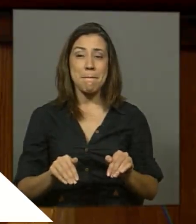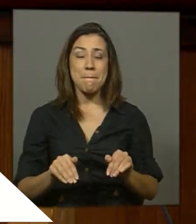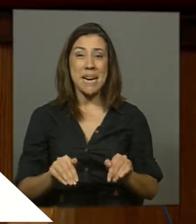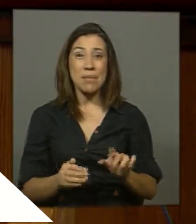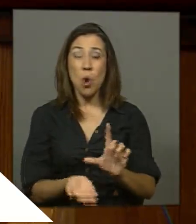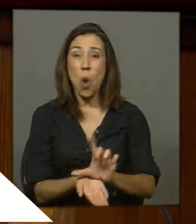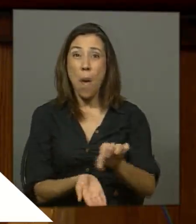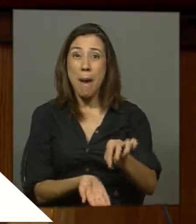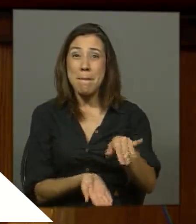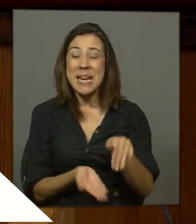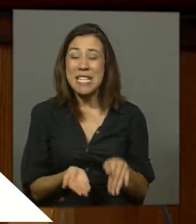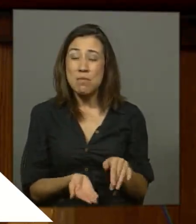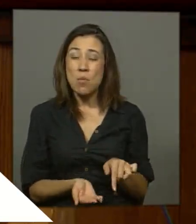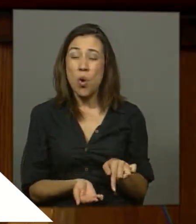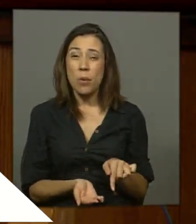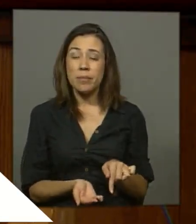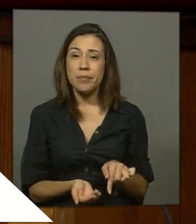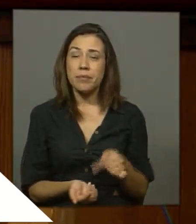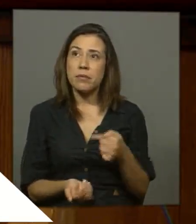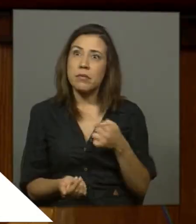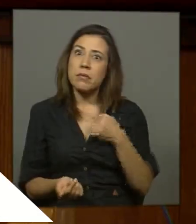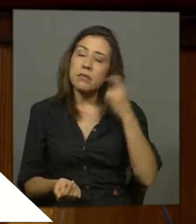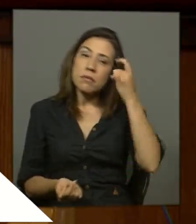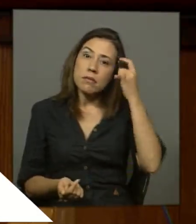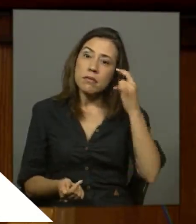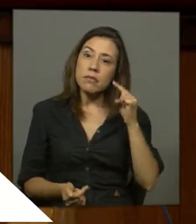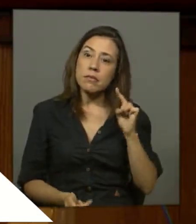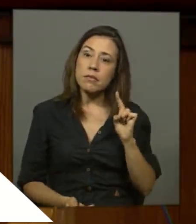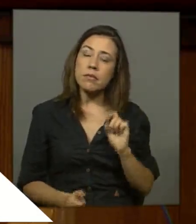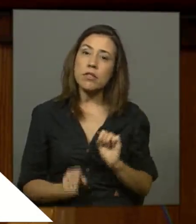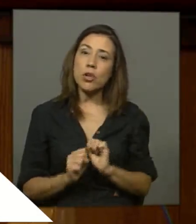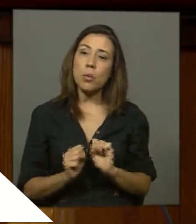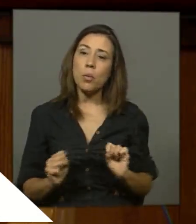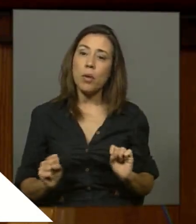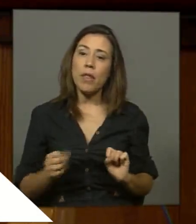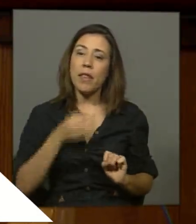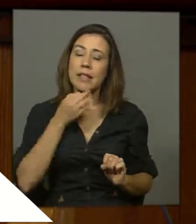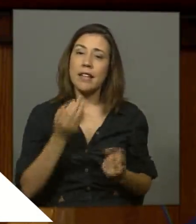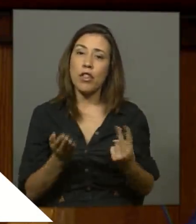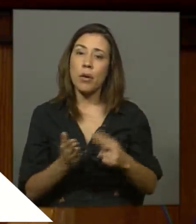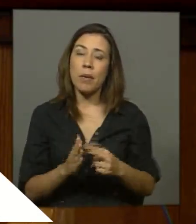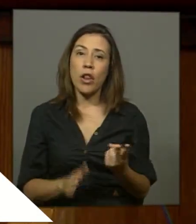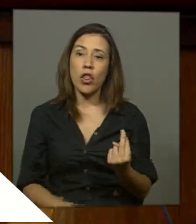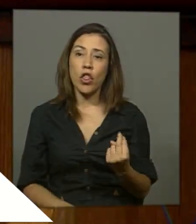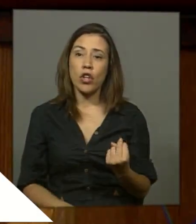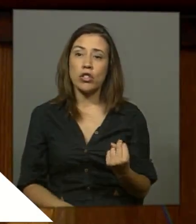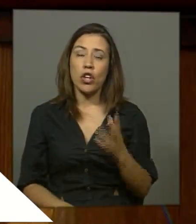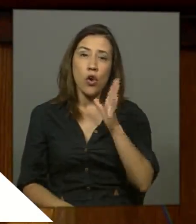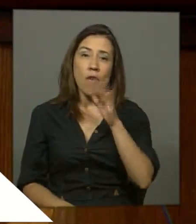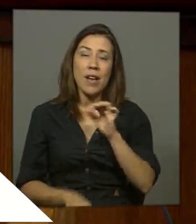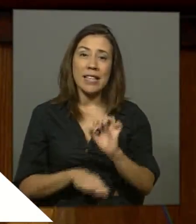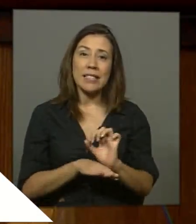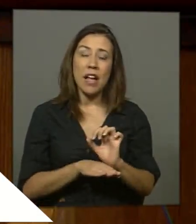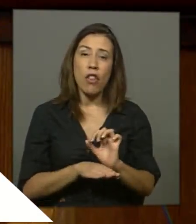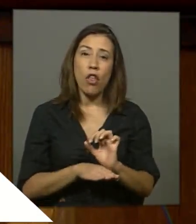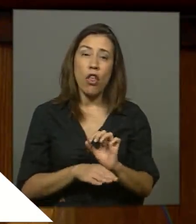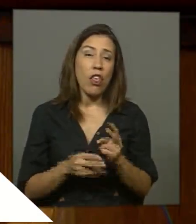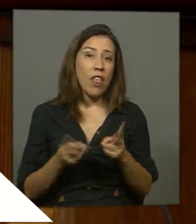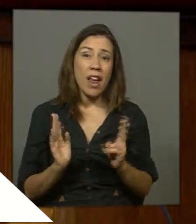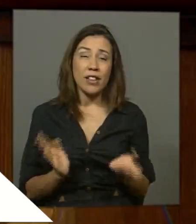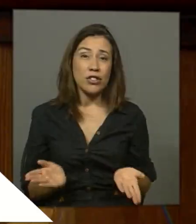misma zona ahora supongo que no se no se podrá afirmar de que el año 2012 no había estado derecho en la